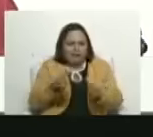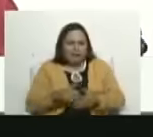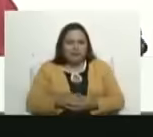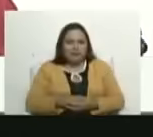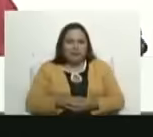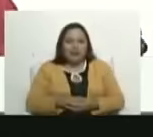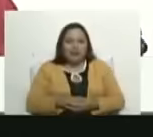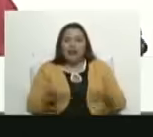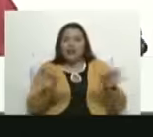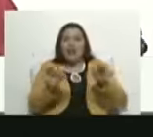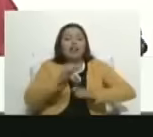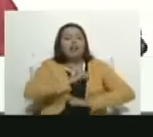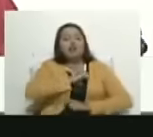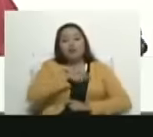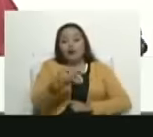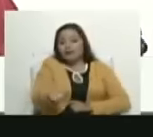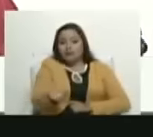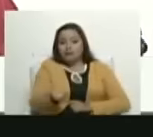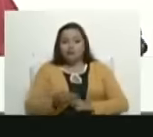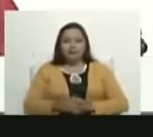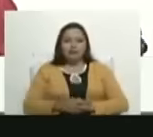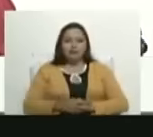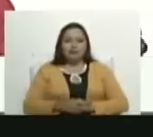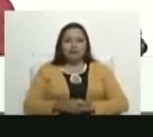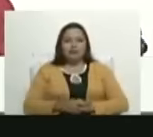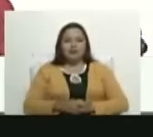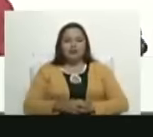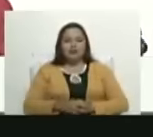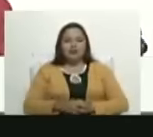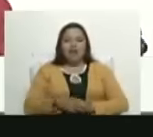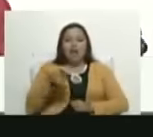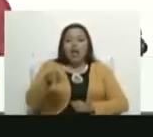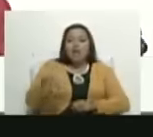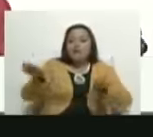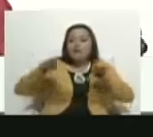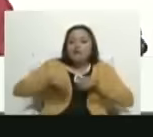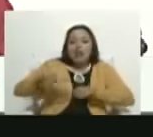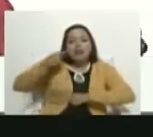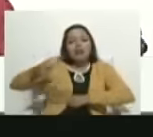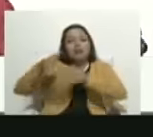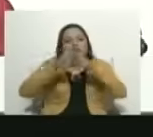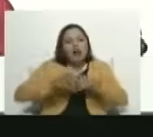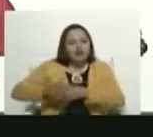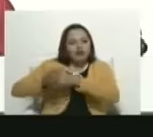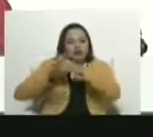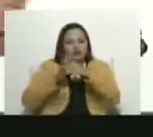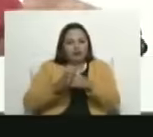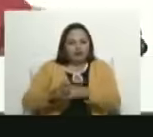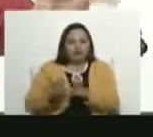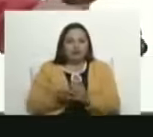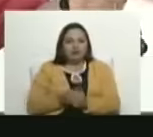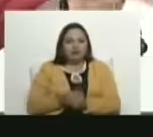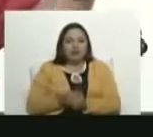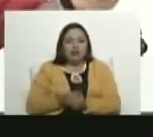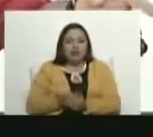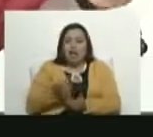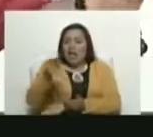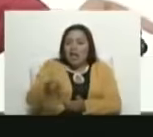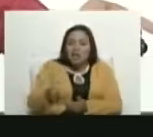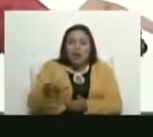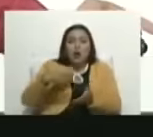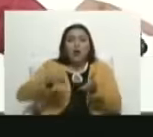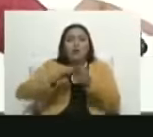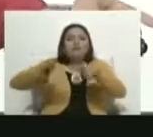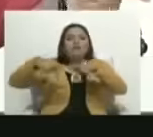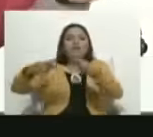A nadie asustan. Ellos van detrás de lo que diga Estados Unidos. Esa renovación de las sanciones